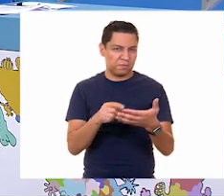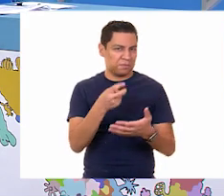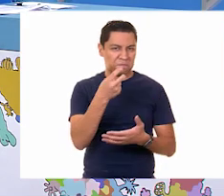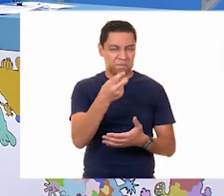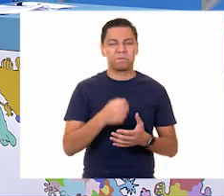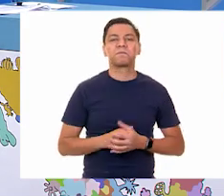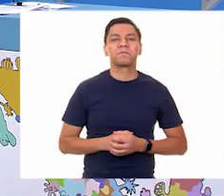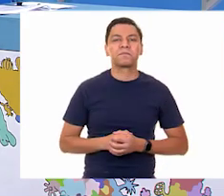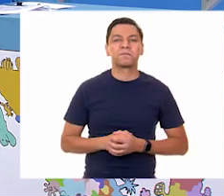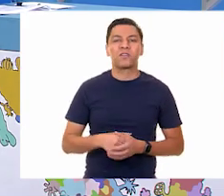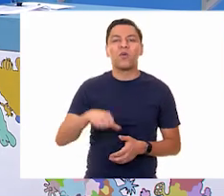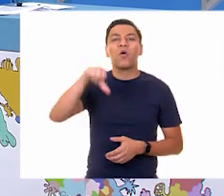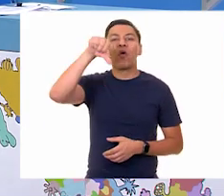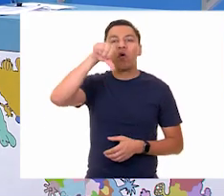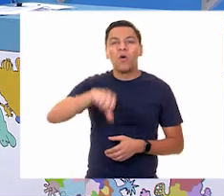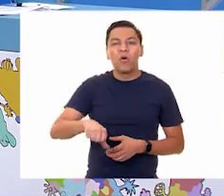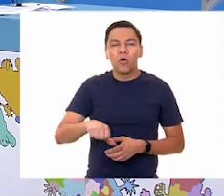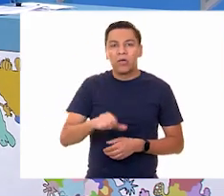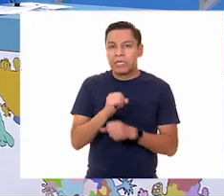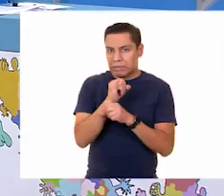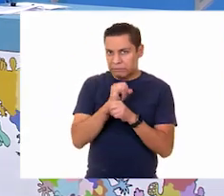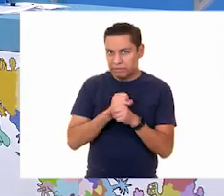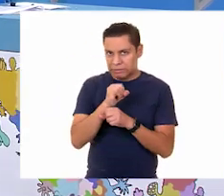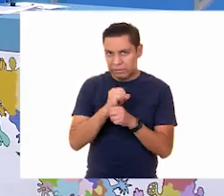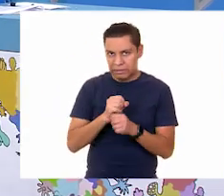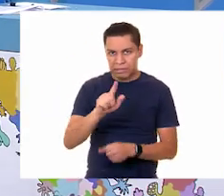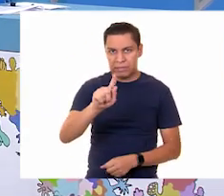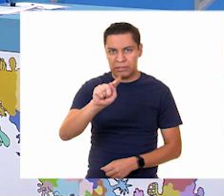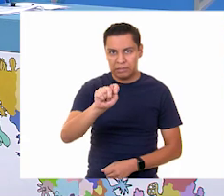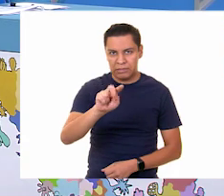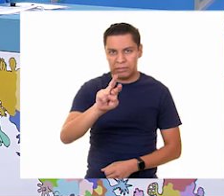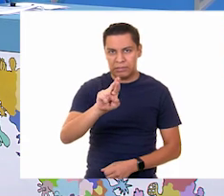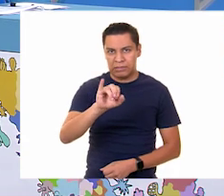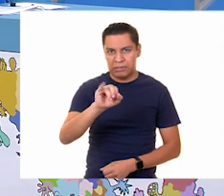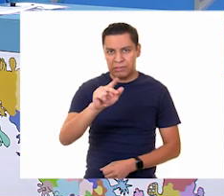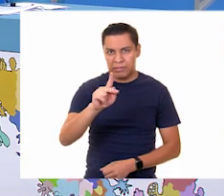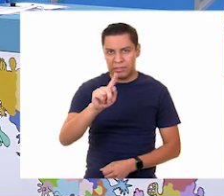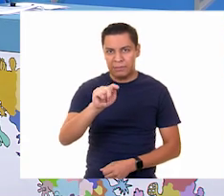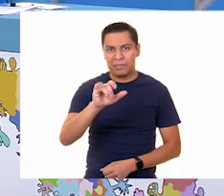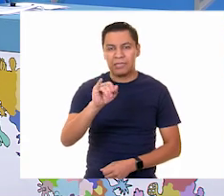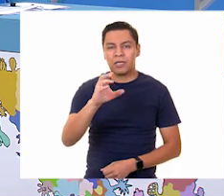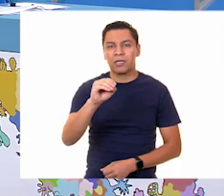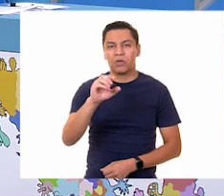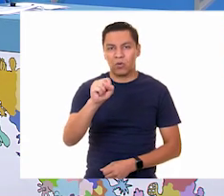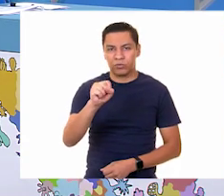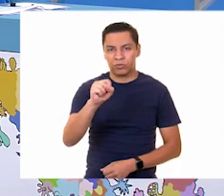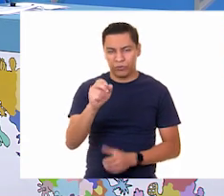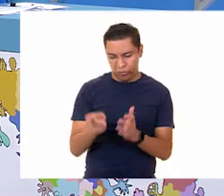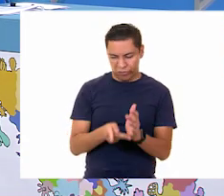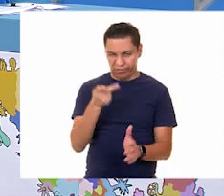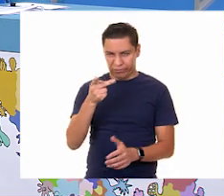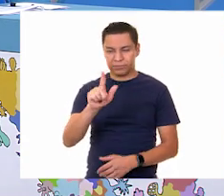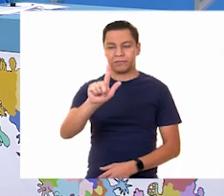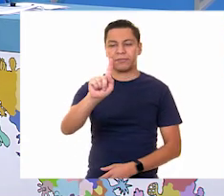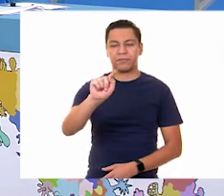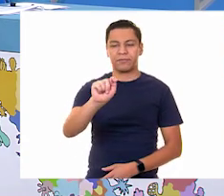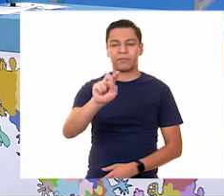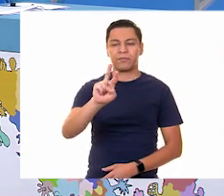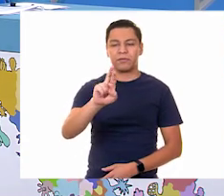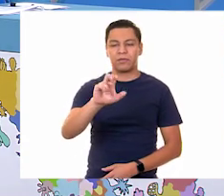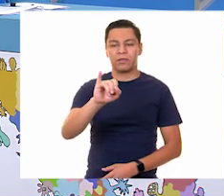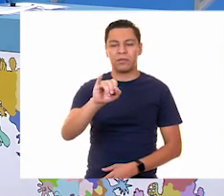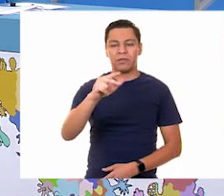a explorar algunos trípticos para identificar cómo se organizan, qué información suelen incluir y cómo